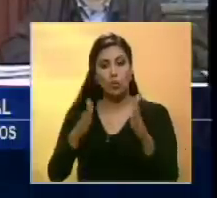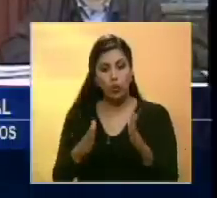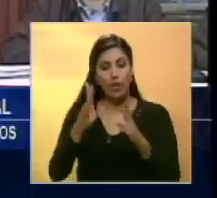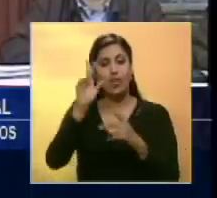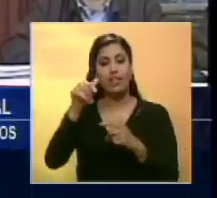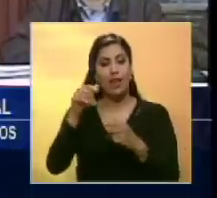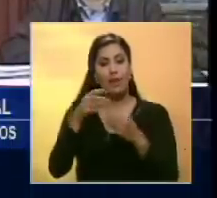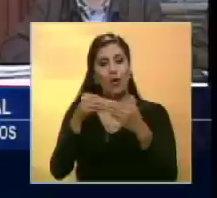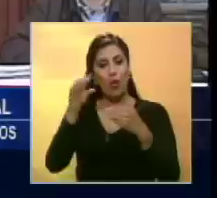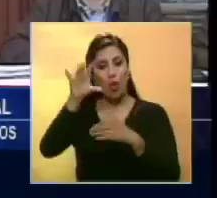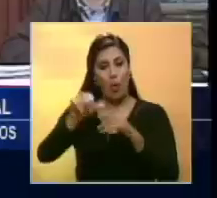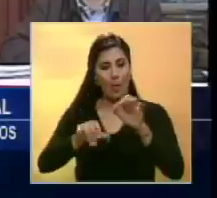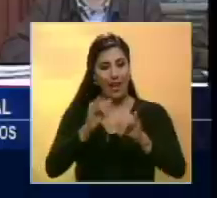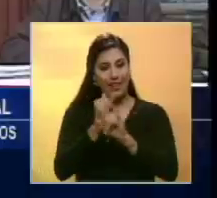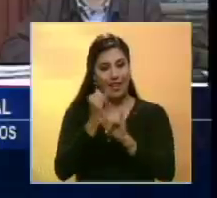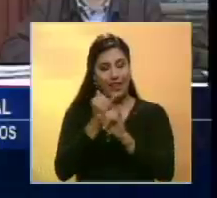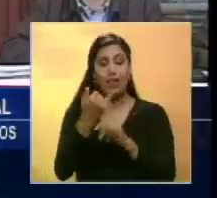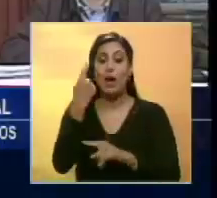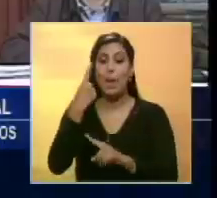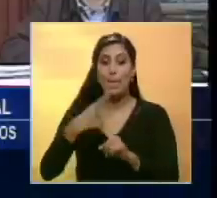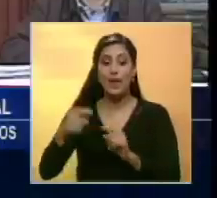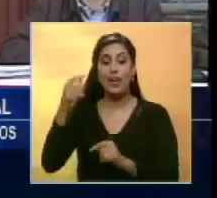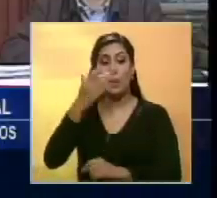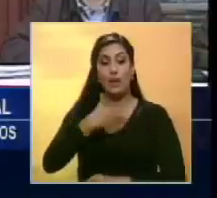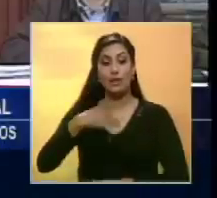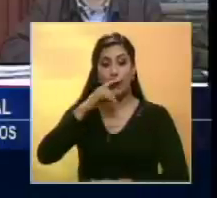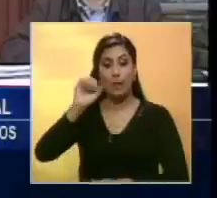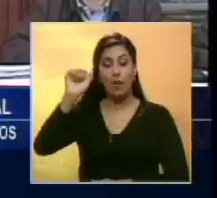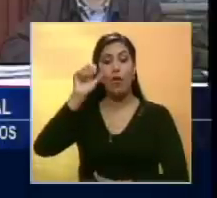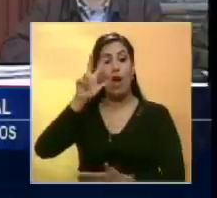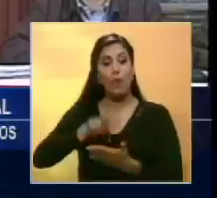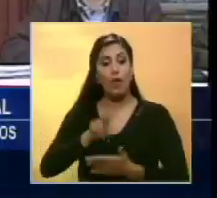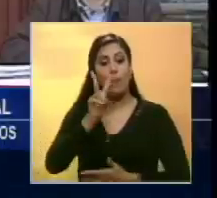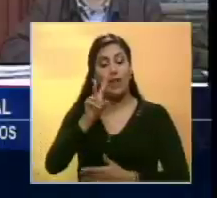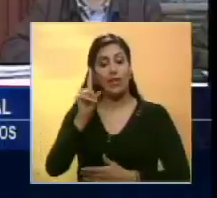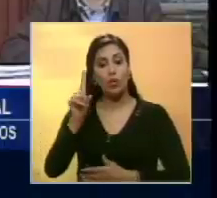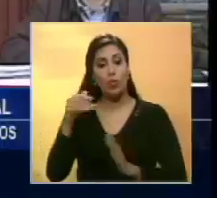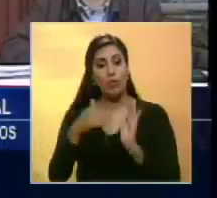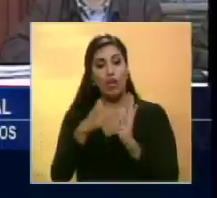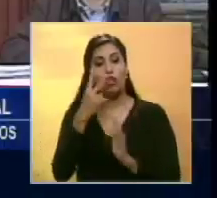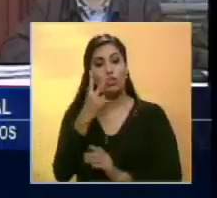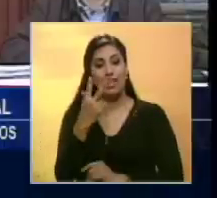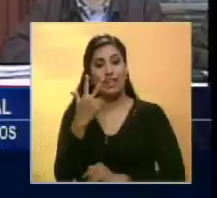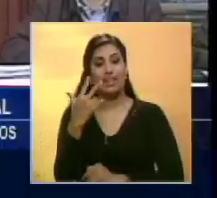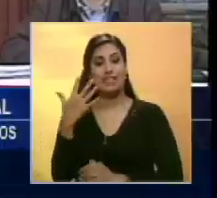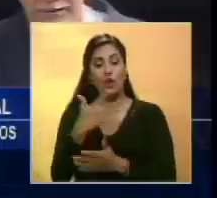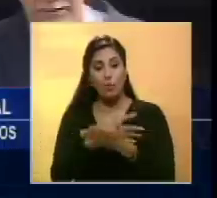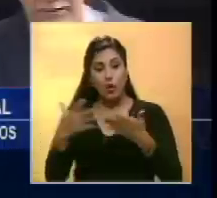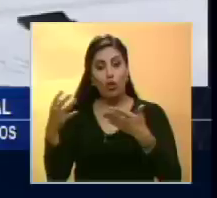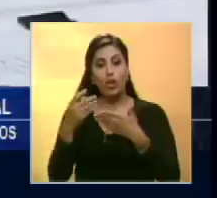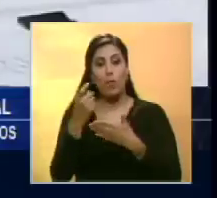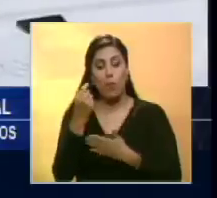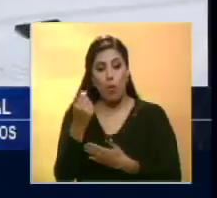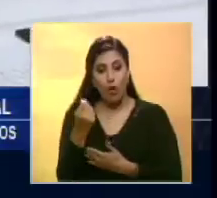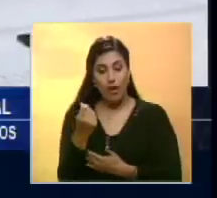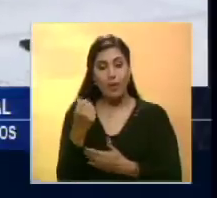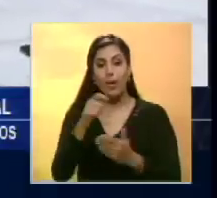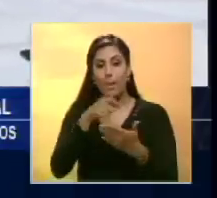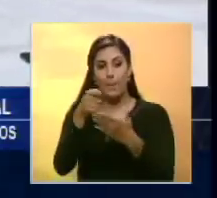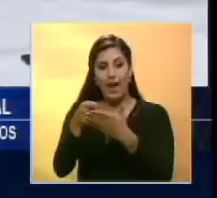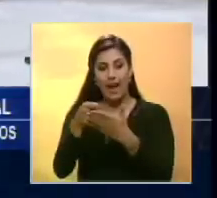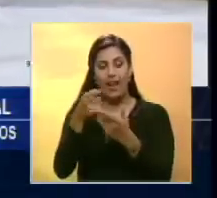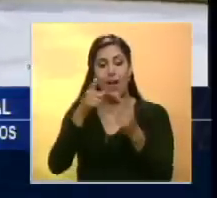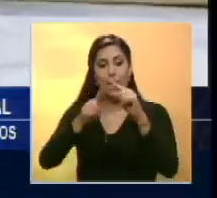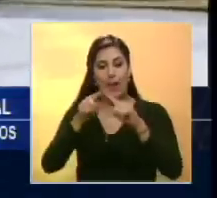el electrónico. El jefe de Estado aprobó 21.235 millones de bolívares para la asignación de recursos para estados y municipios